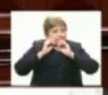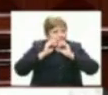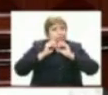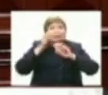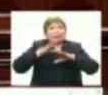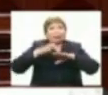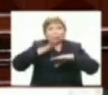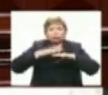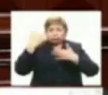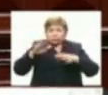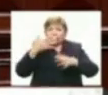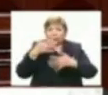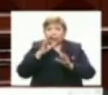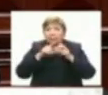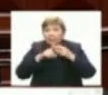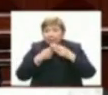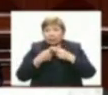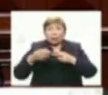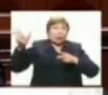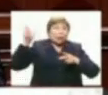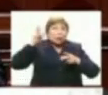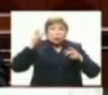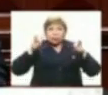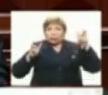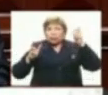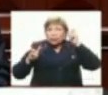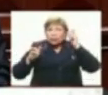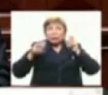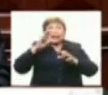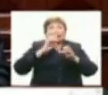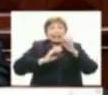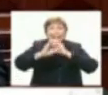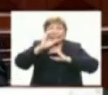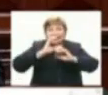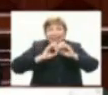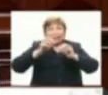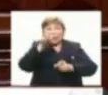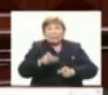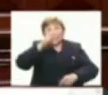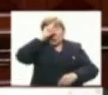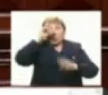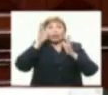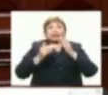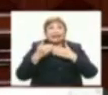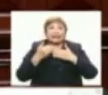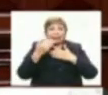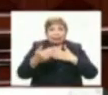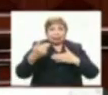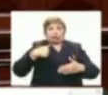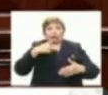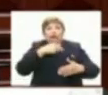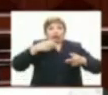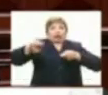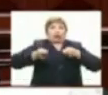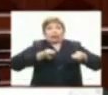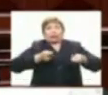Construyendo sobre lo avanzado, escuchando a la ciencia y poniendo el bienestar de los peruanos por delante. Nos toca